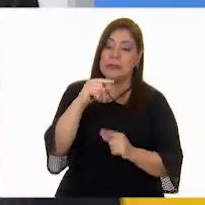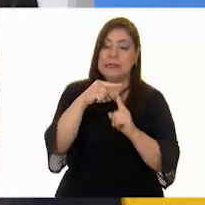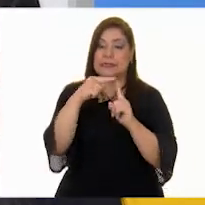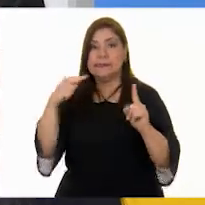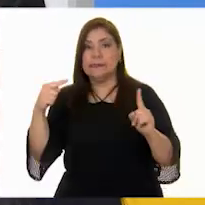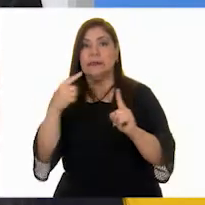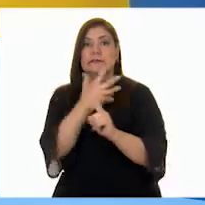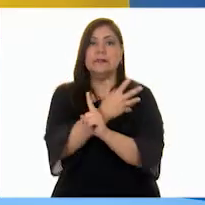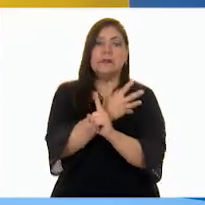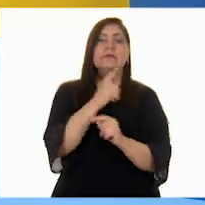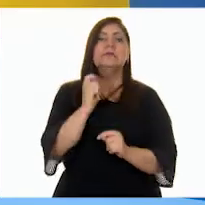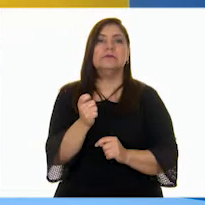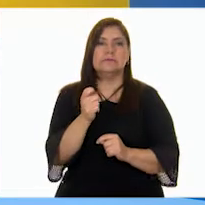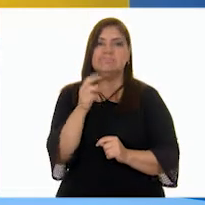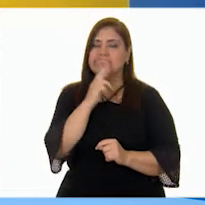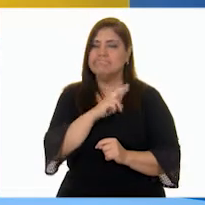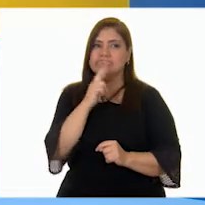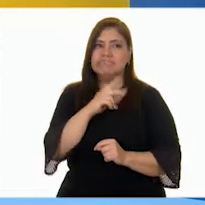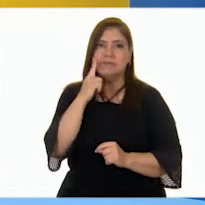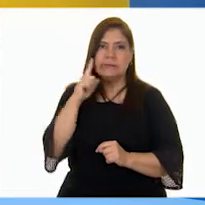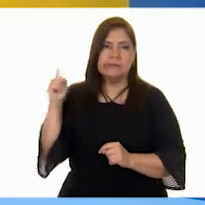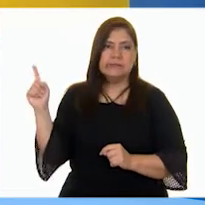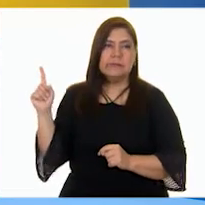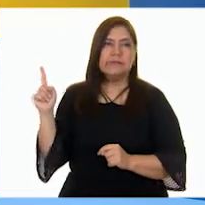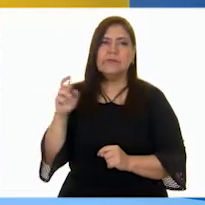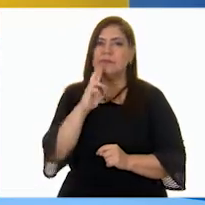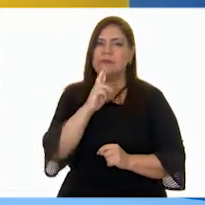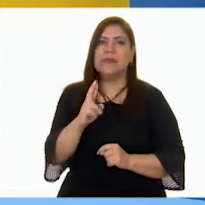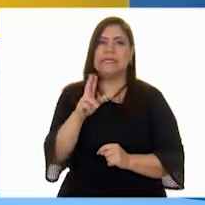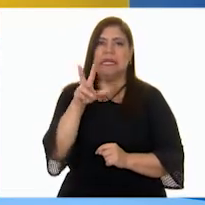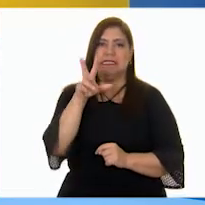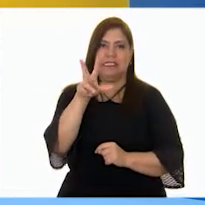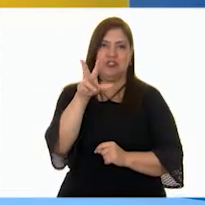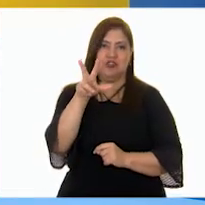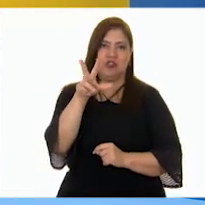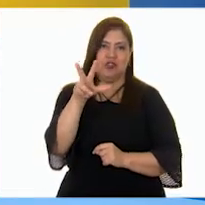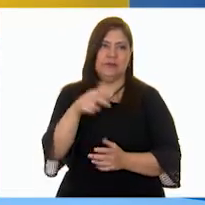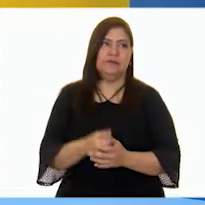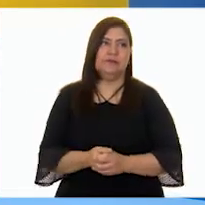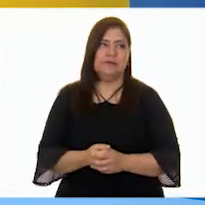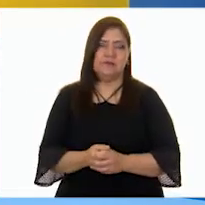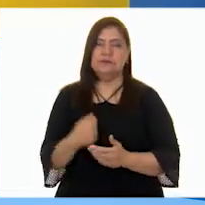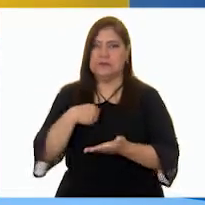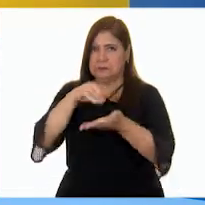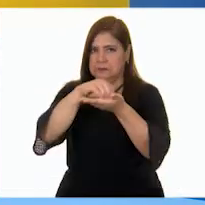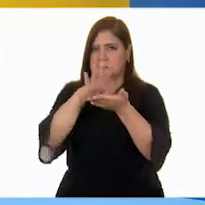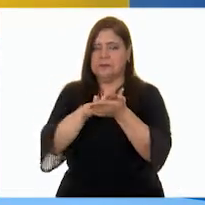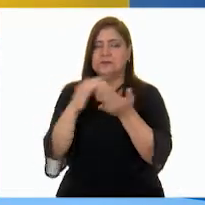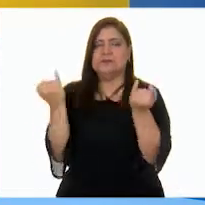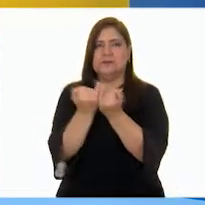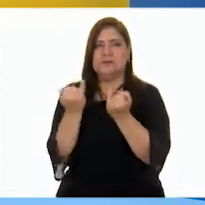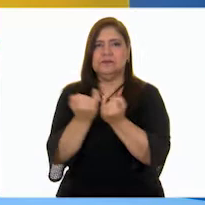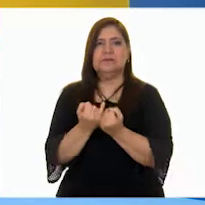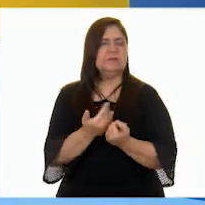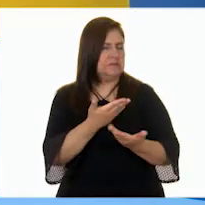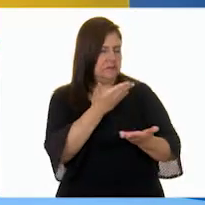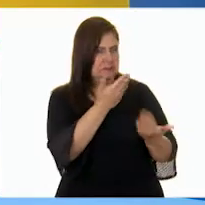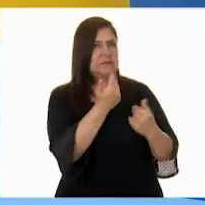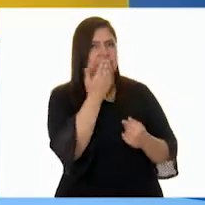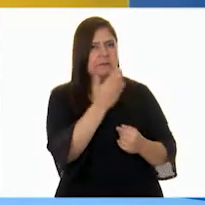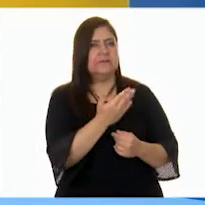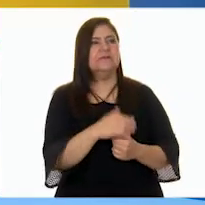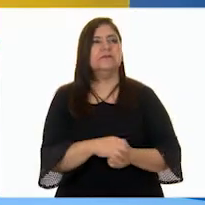5 rápidamente, aquí veo que me da 18. Entonces, lo voy a anotar igual. Por favor, anótalo.